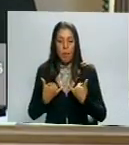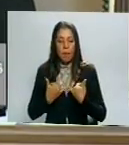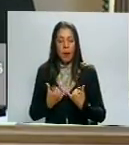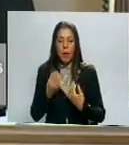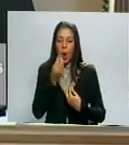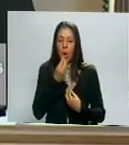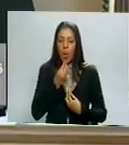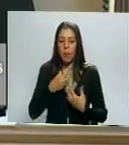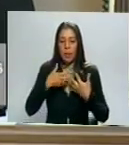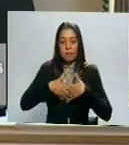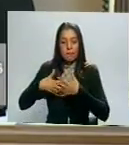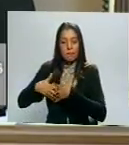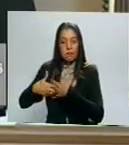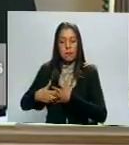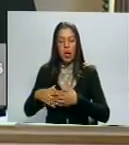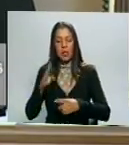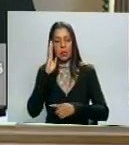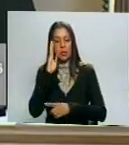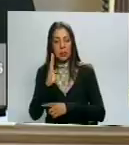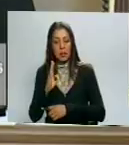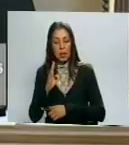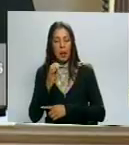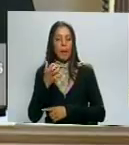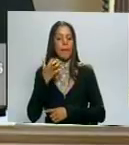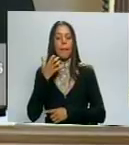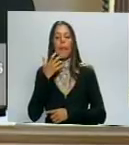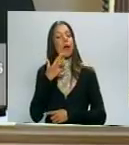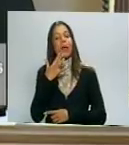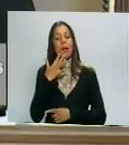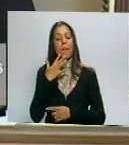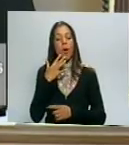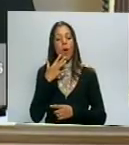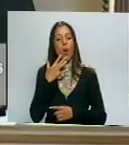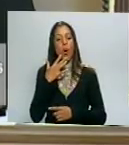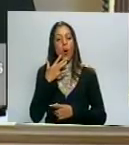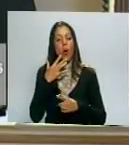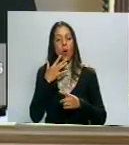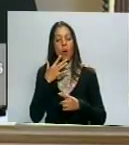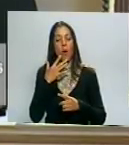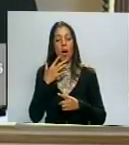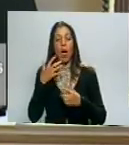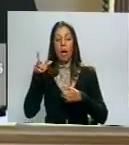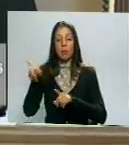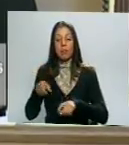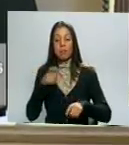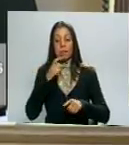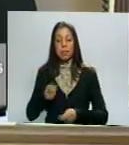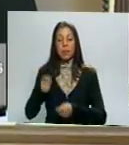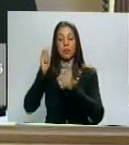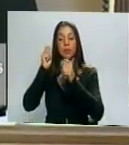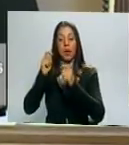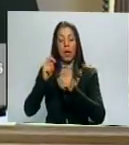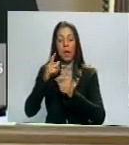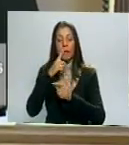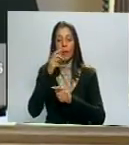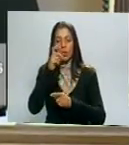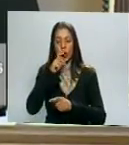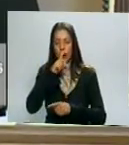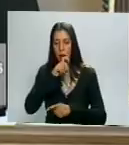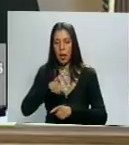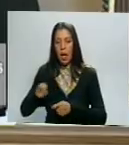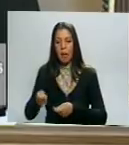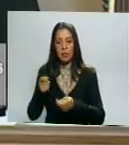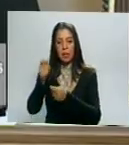y productos de consumo directo, entre ellas el área agrícola, pecuaria, cunícola,